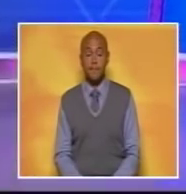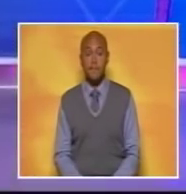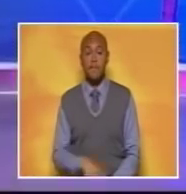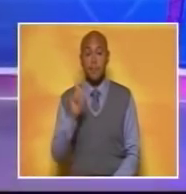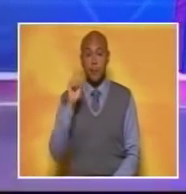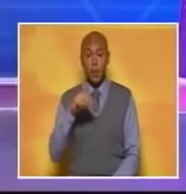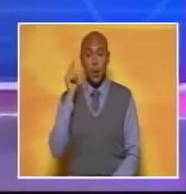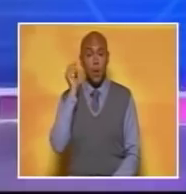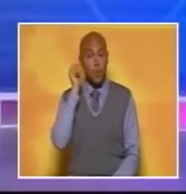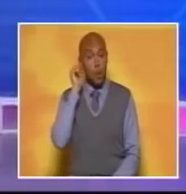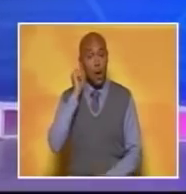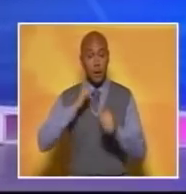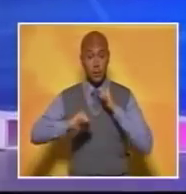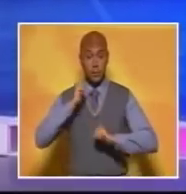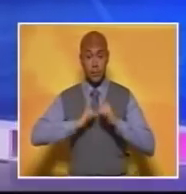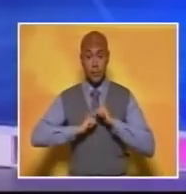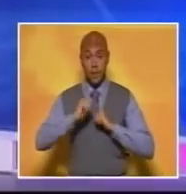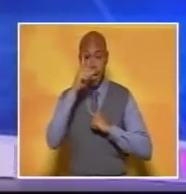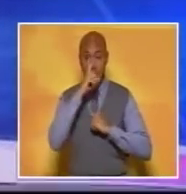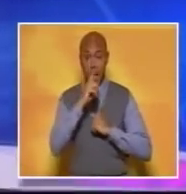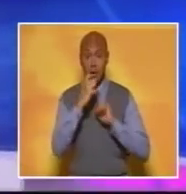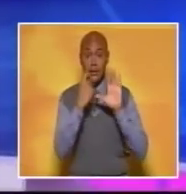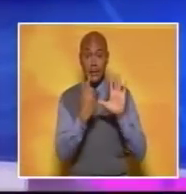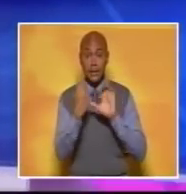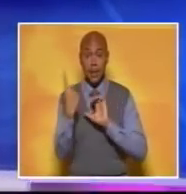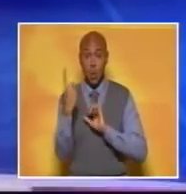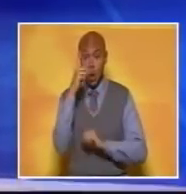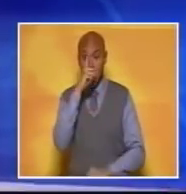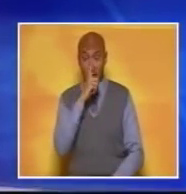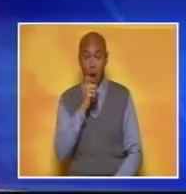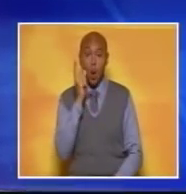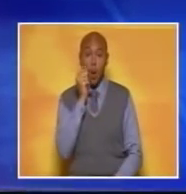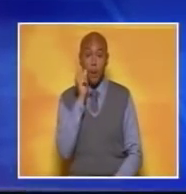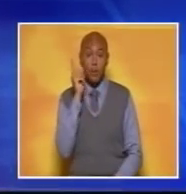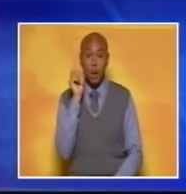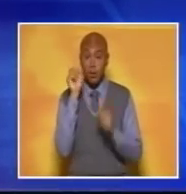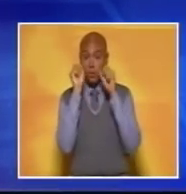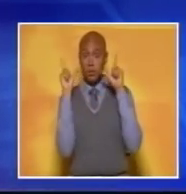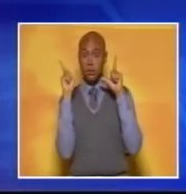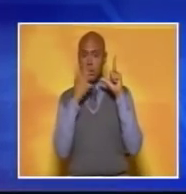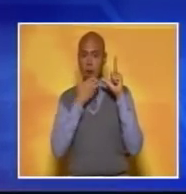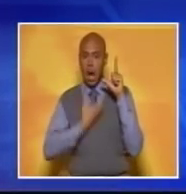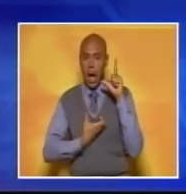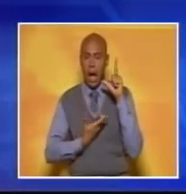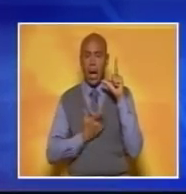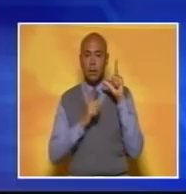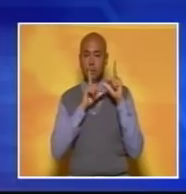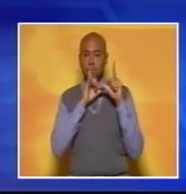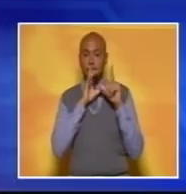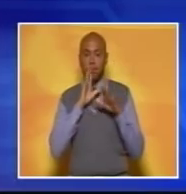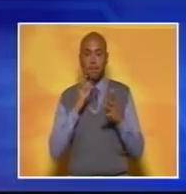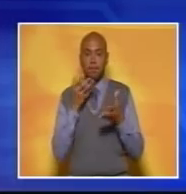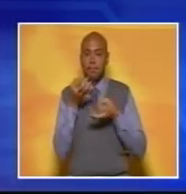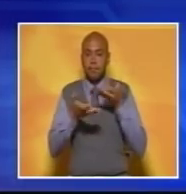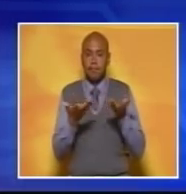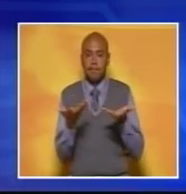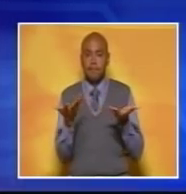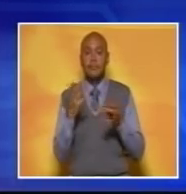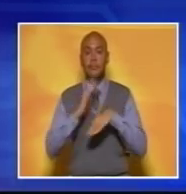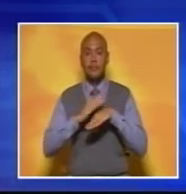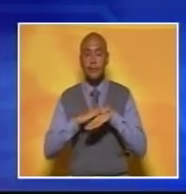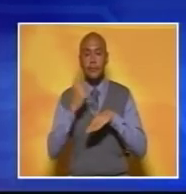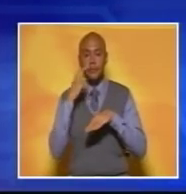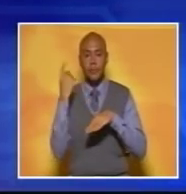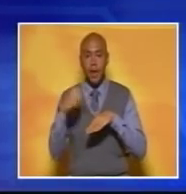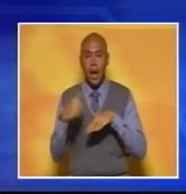La actriz Shannon Stowe, de 61 años, dejó sin palabras a los asistentes a la gala de los premios GQ al recrear el